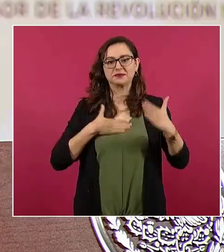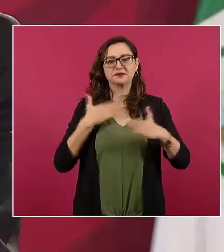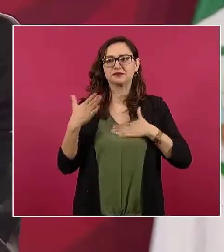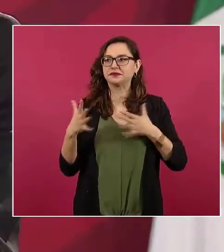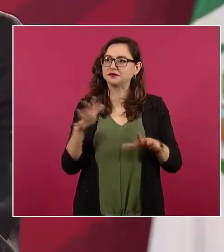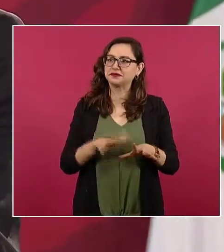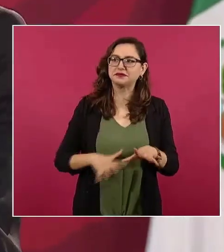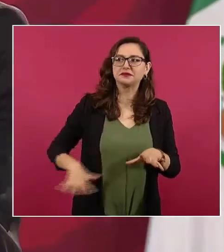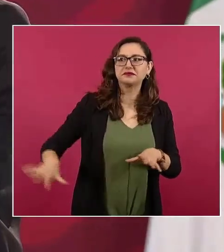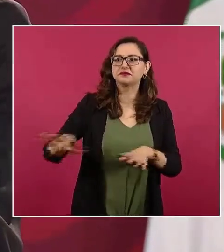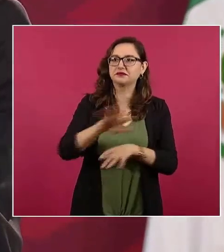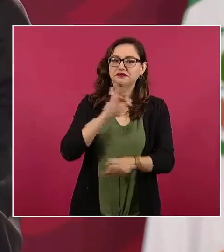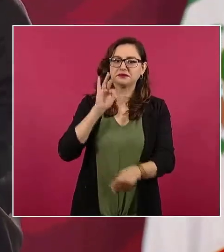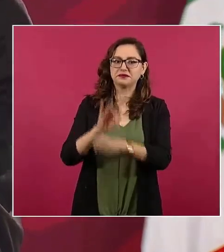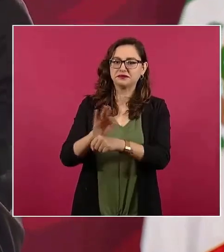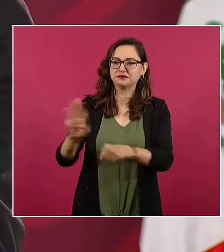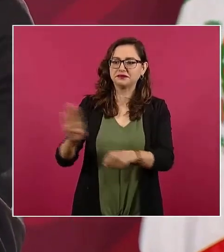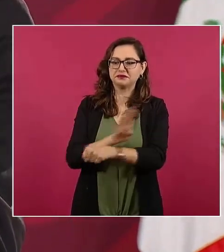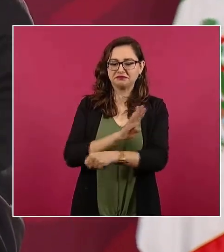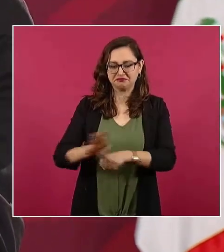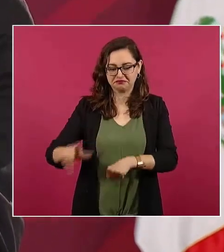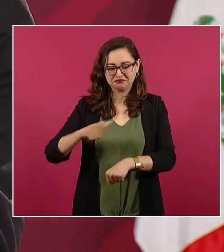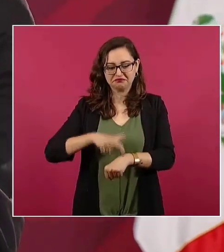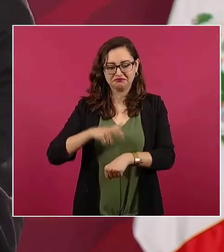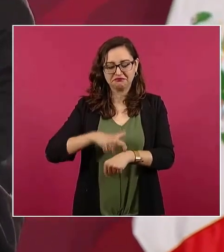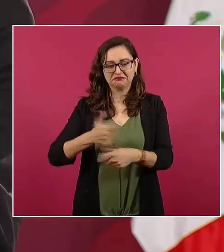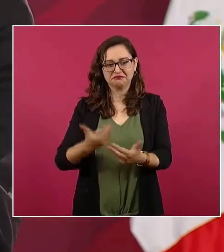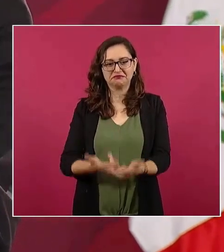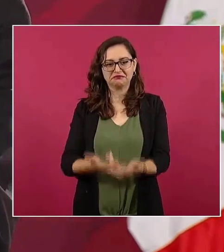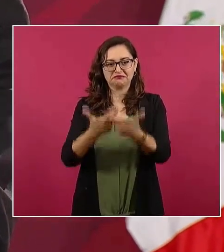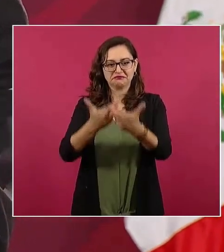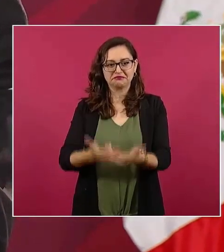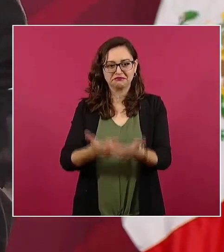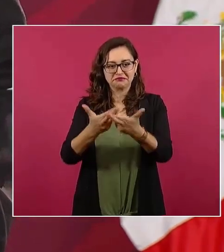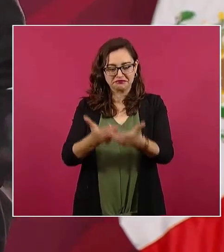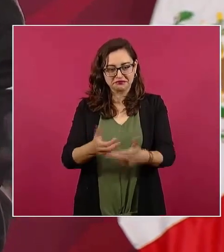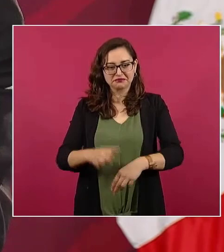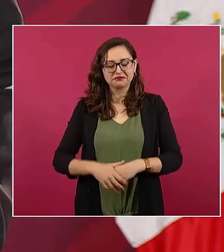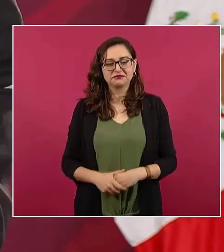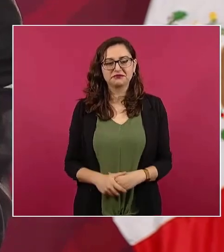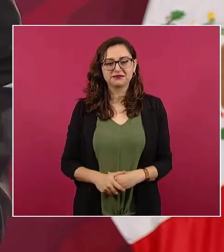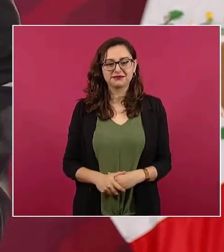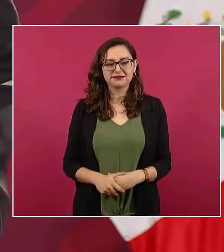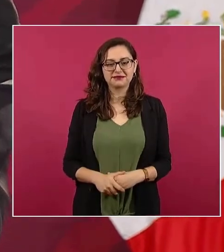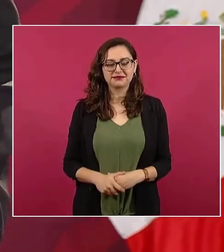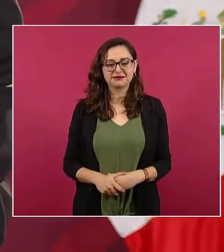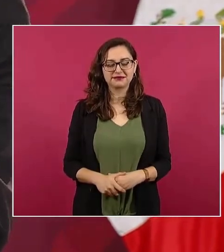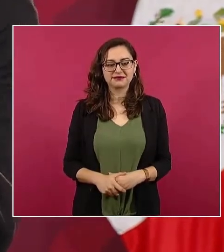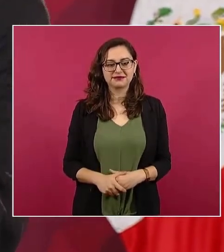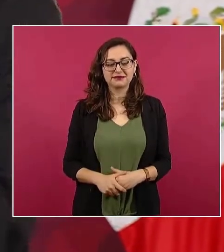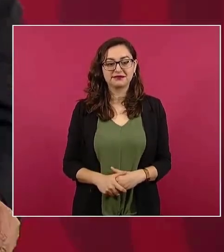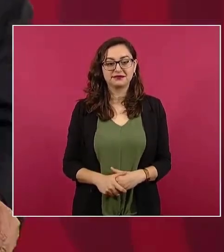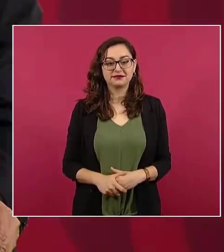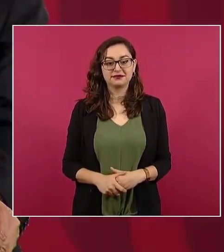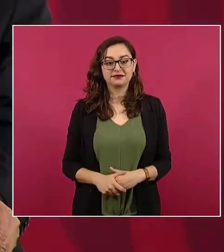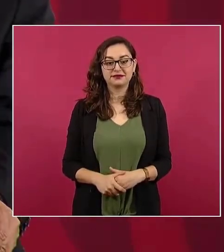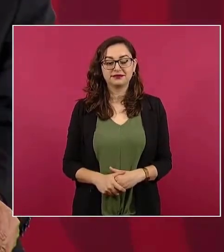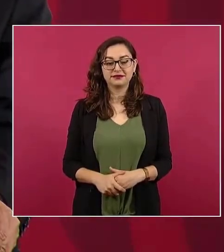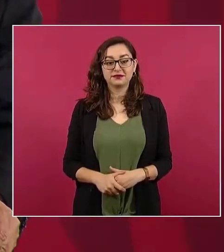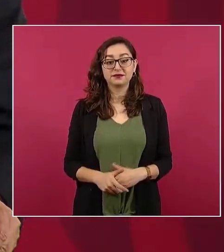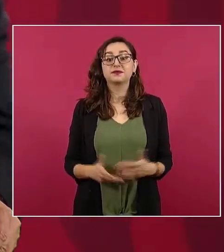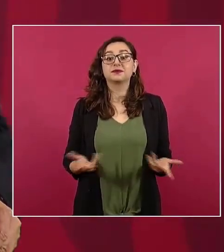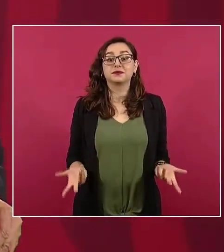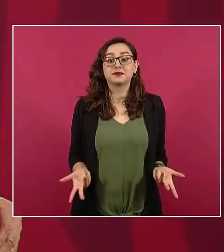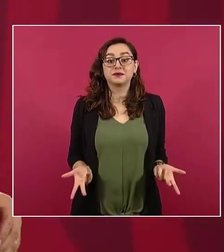beneficio del pueblo. Nos falta mucho tiempo, bastante tiempo. Esto lo digo porque ya